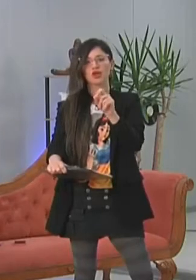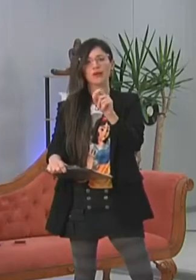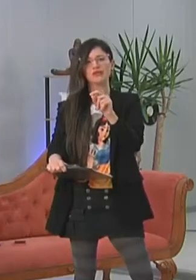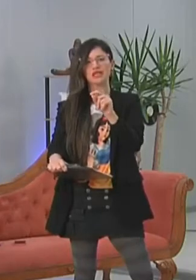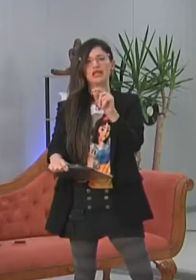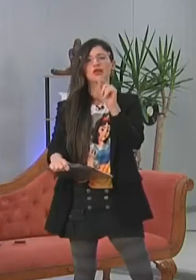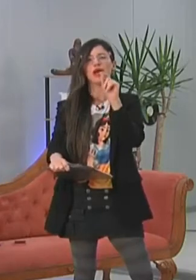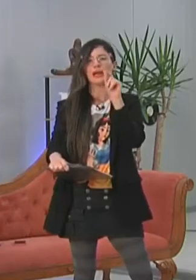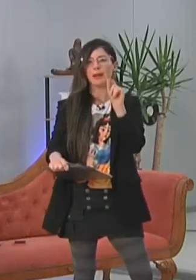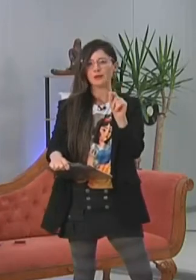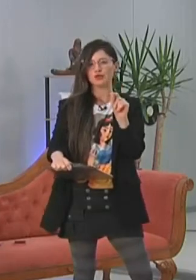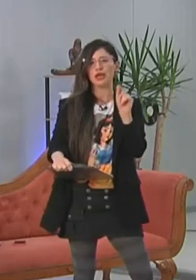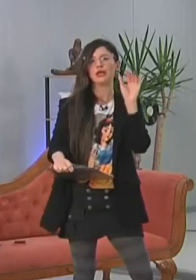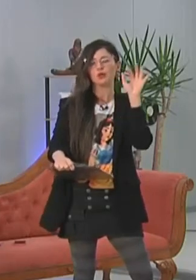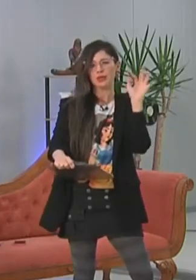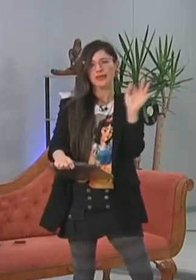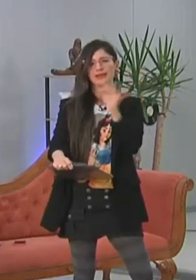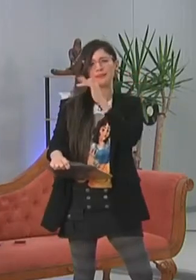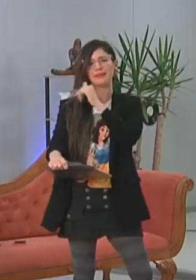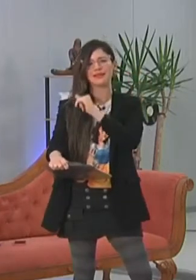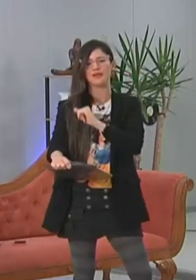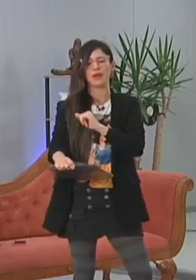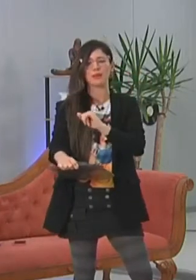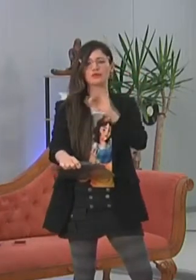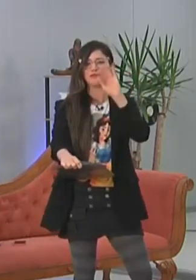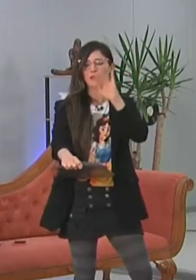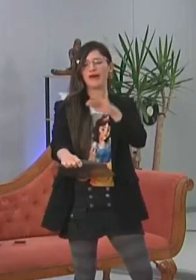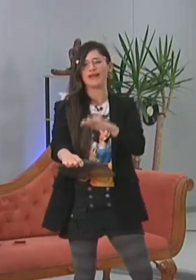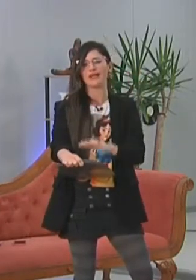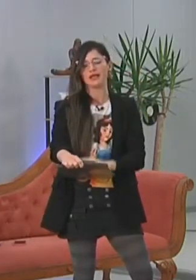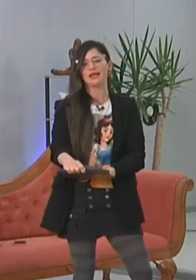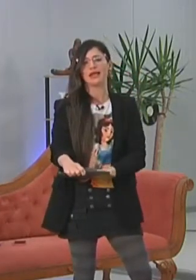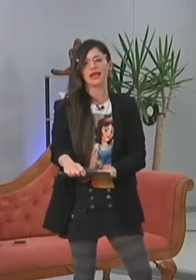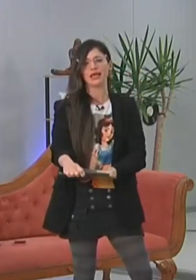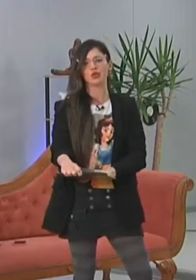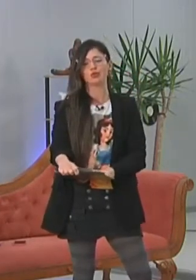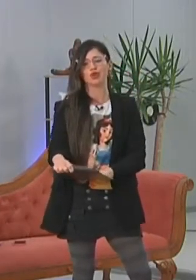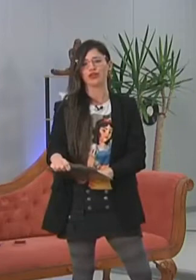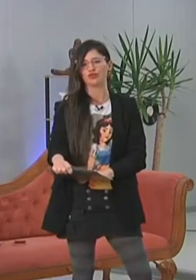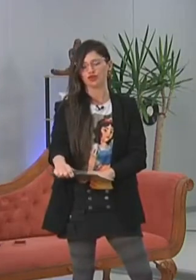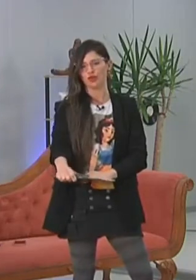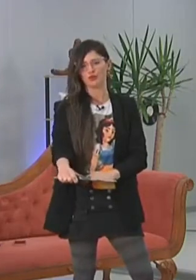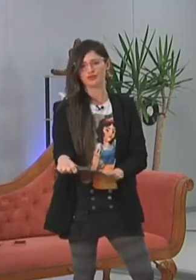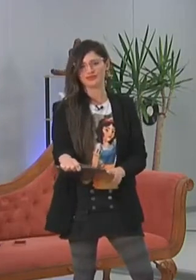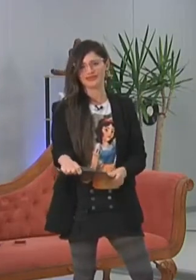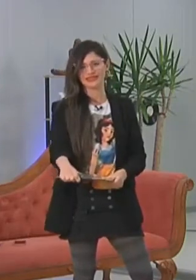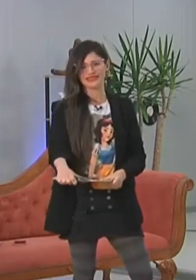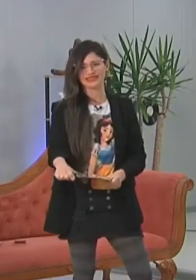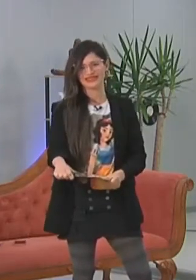Lo que vamos a hacer es irnos a la pausa y justamente mientras vamos a la pausa vamos a ver estos puntos de control.